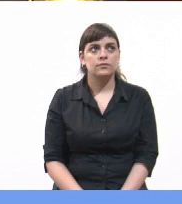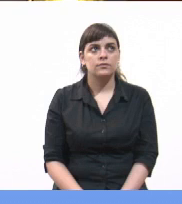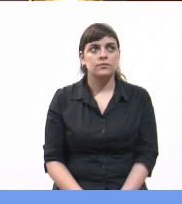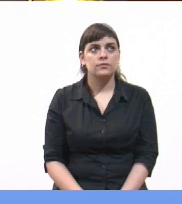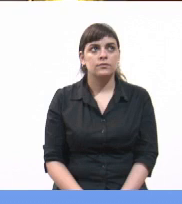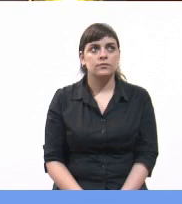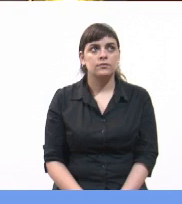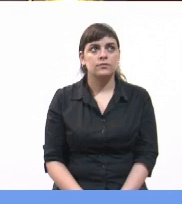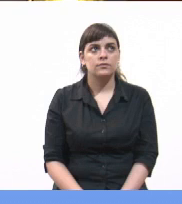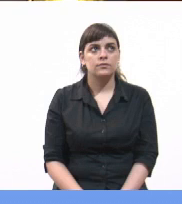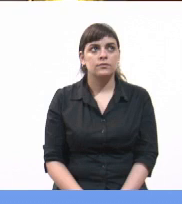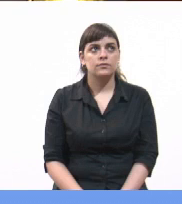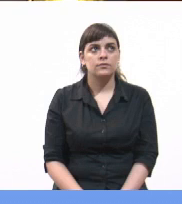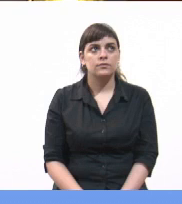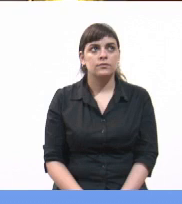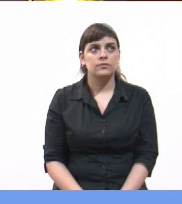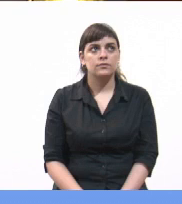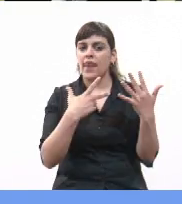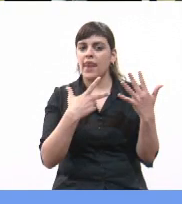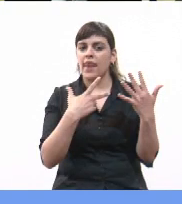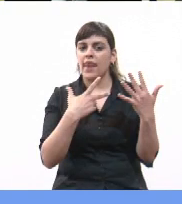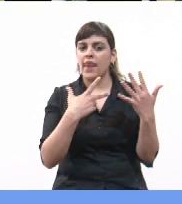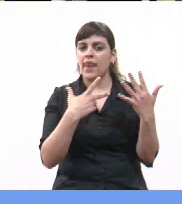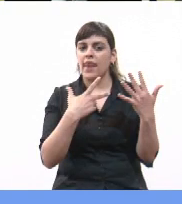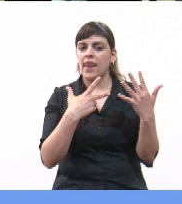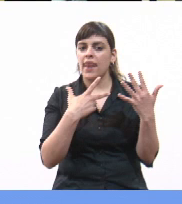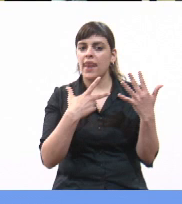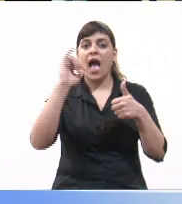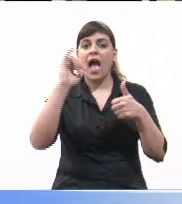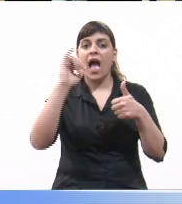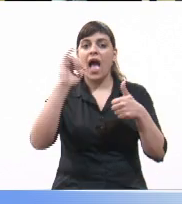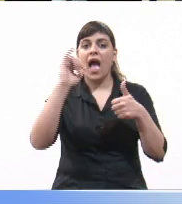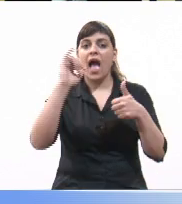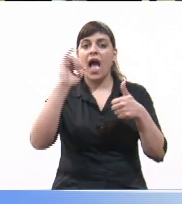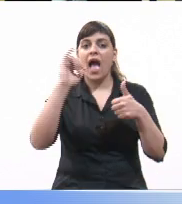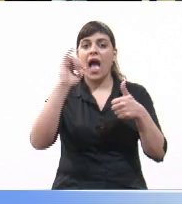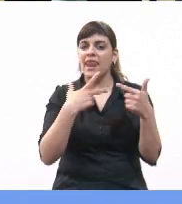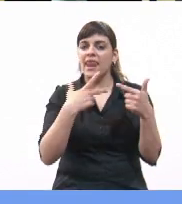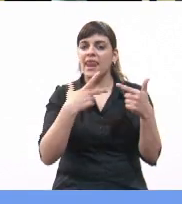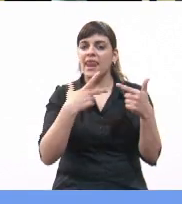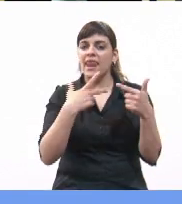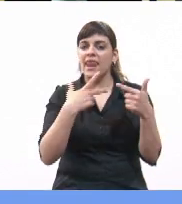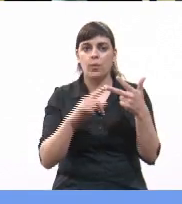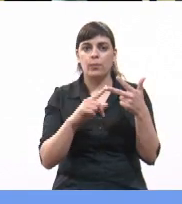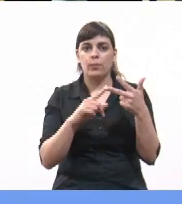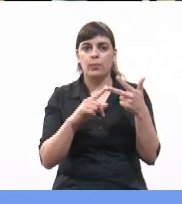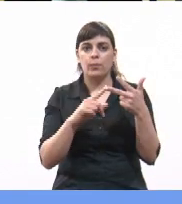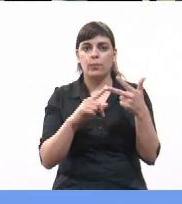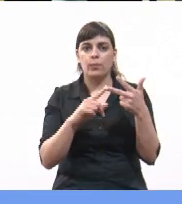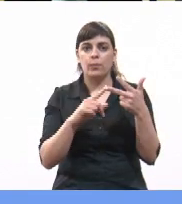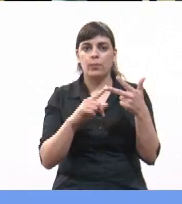Pocar, negativo, Burrich, negativo, Caserio, afirmativo, Castillo, negativo,